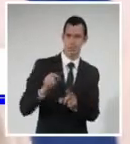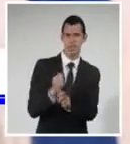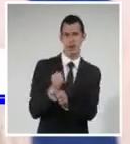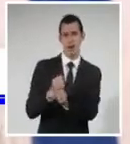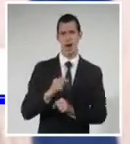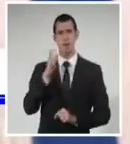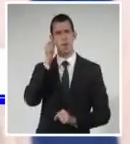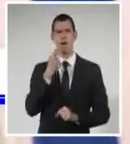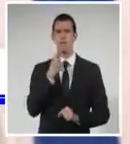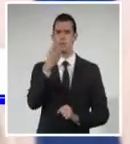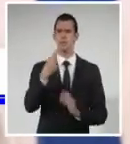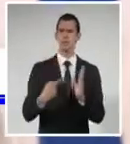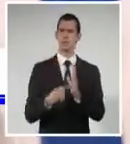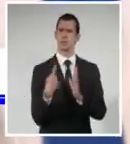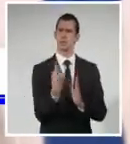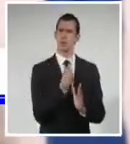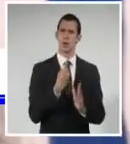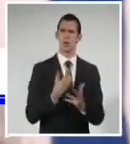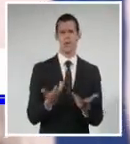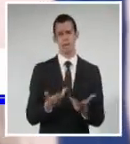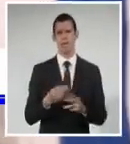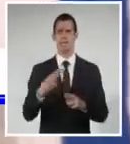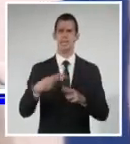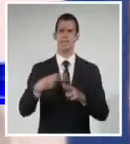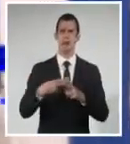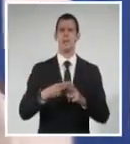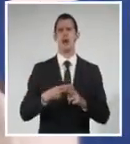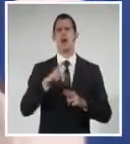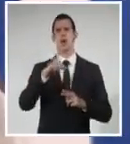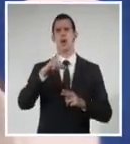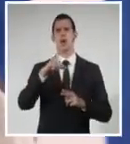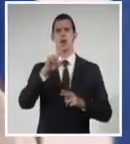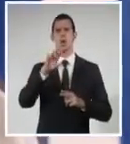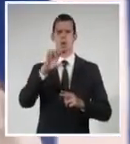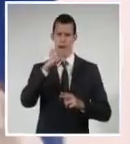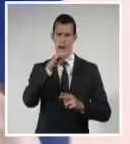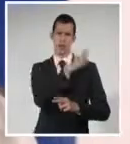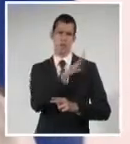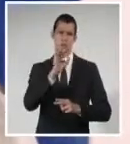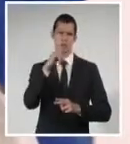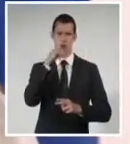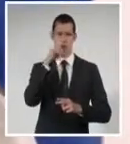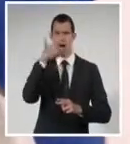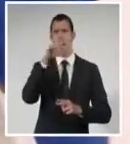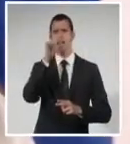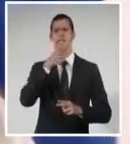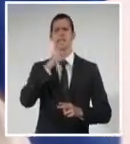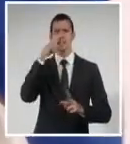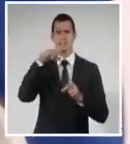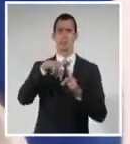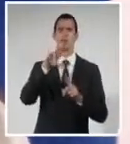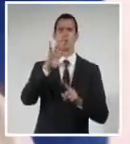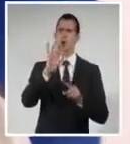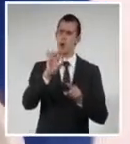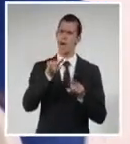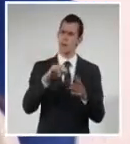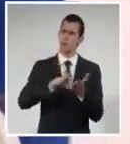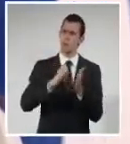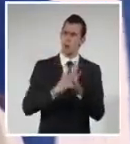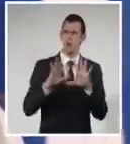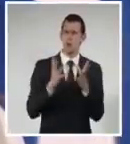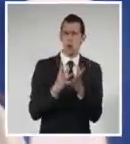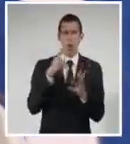ha puesto en alto a pesar de tantas dificultades, hemos puesto en alto la cultura cubana y siempre llevando adelante las tradiciones